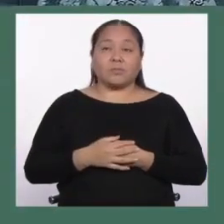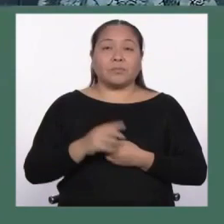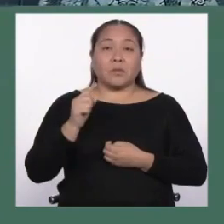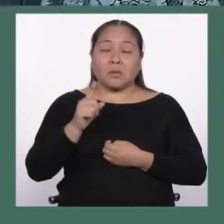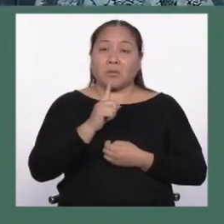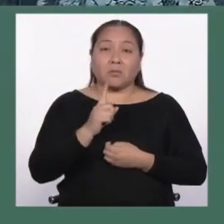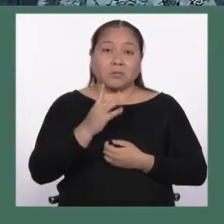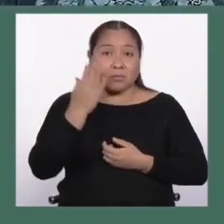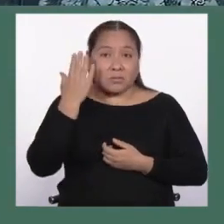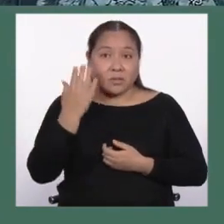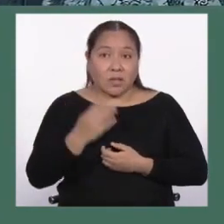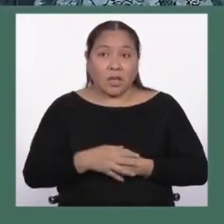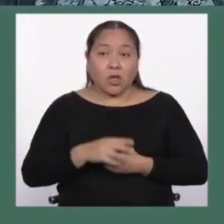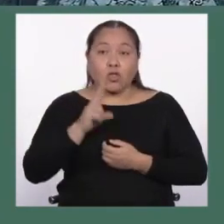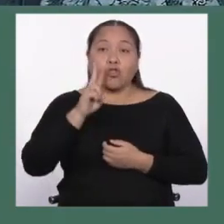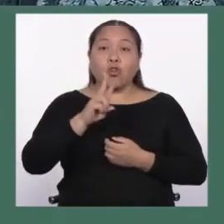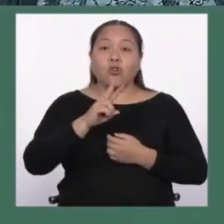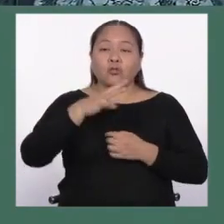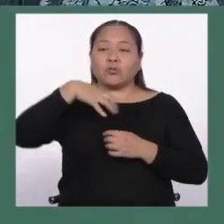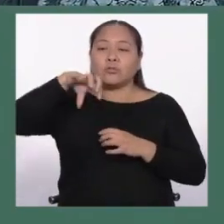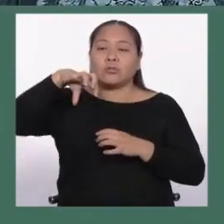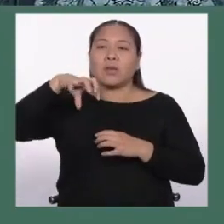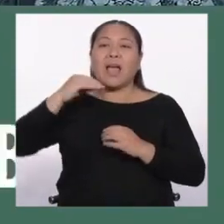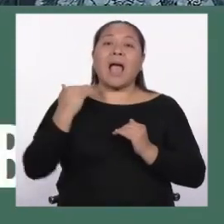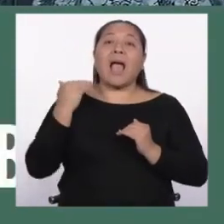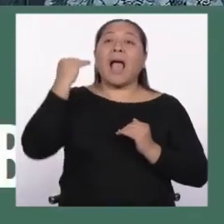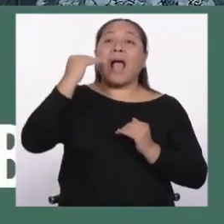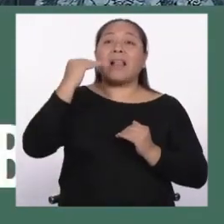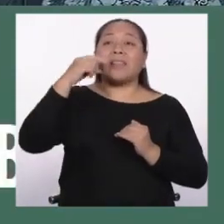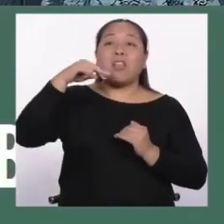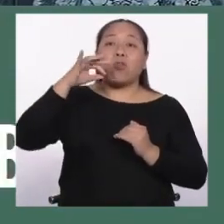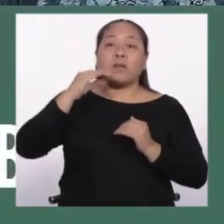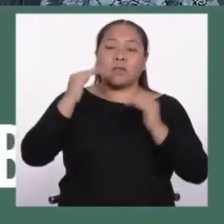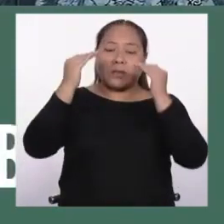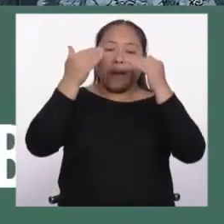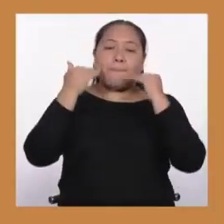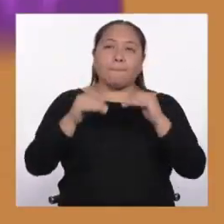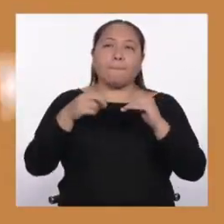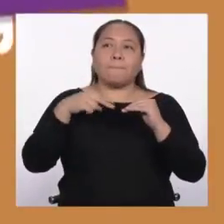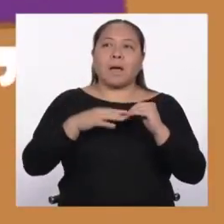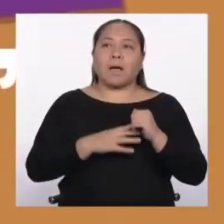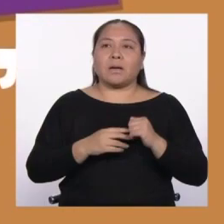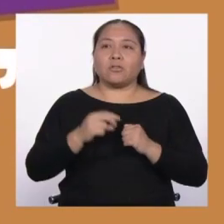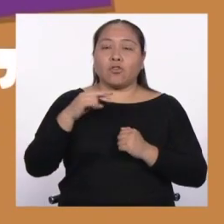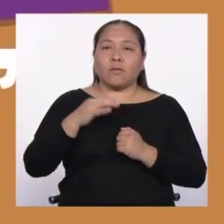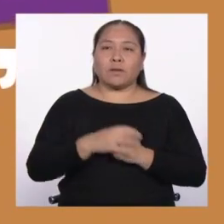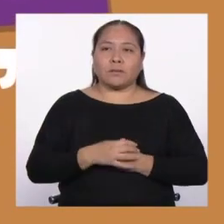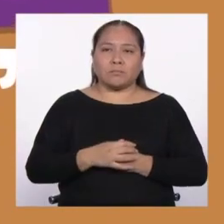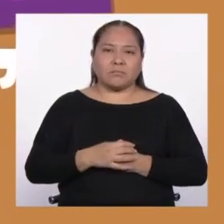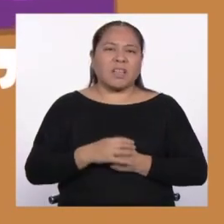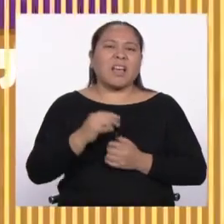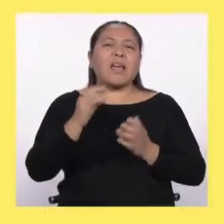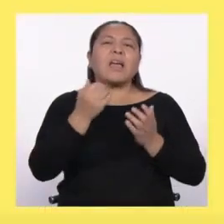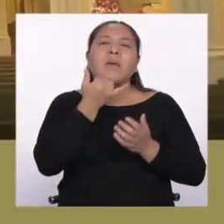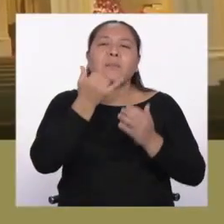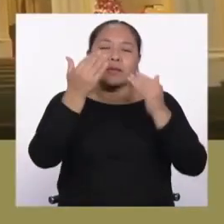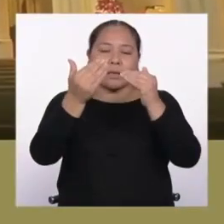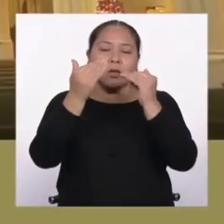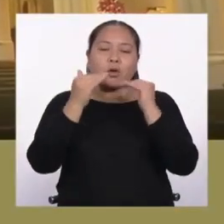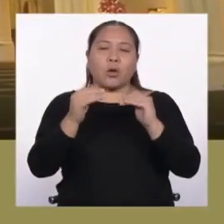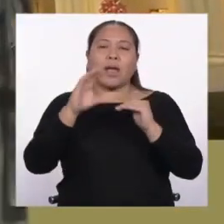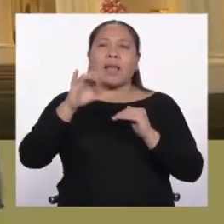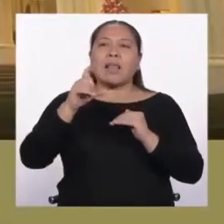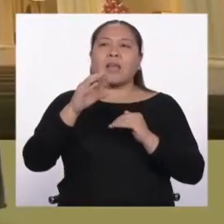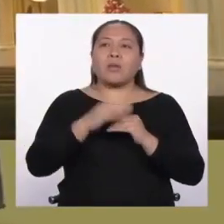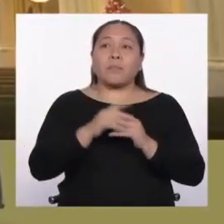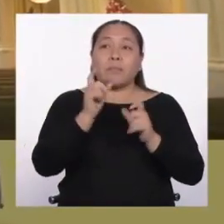creas, habían 2 tipos de nobleza: la alta nobleza y la baja nobleza. Veamos ahora qué hay sobre el clero. Ellos